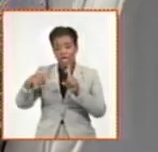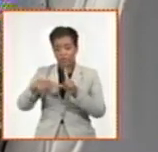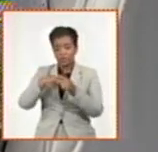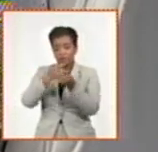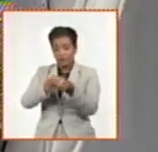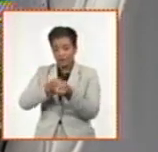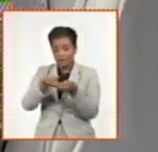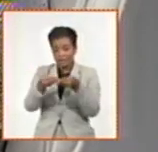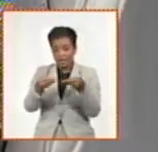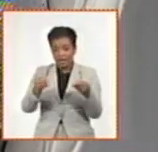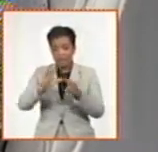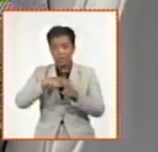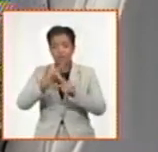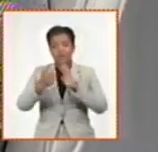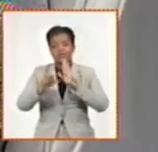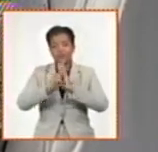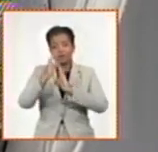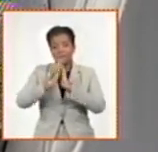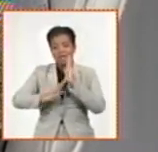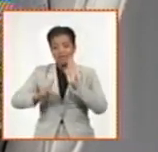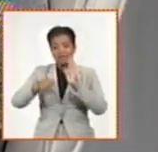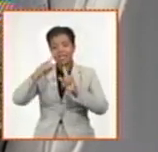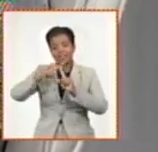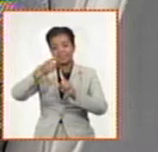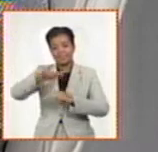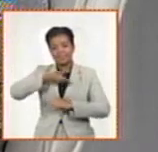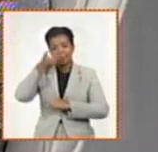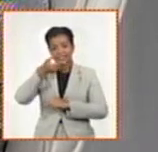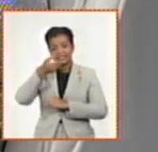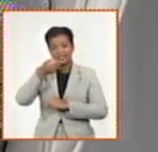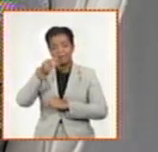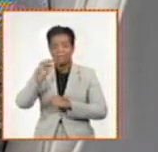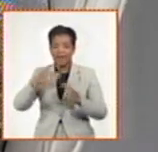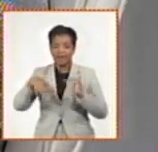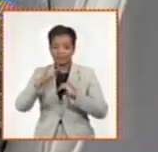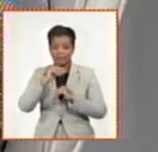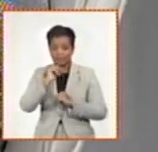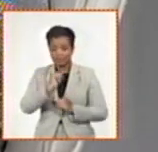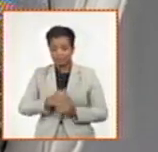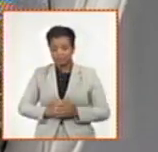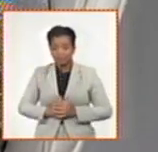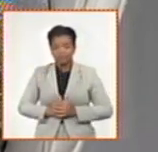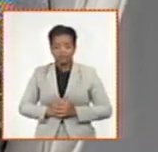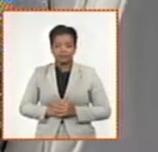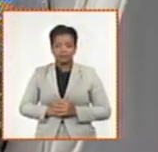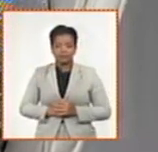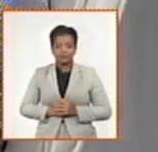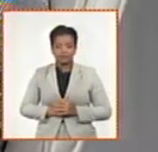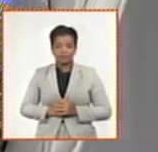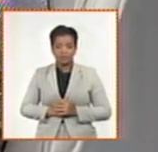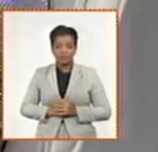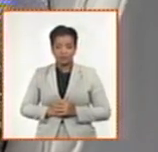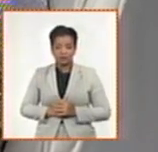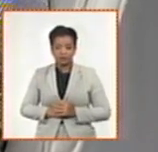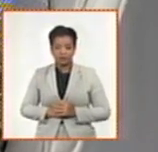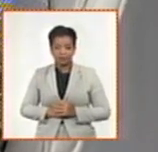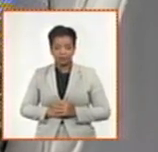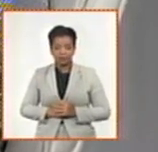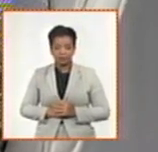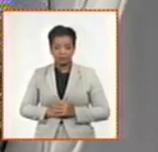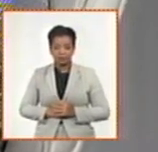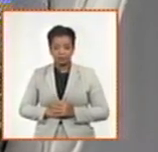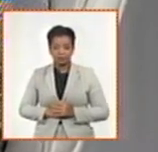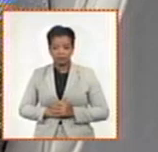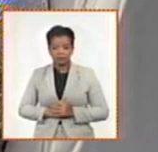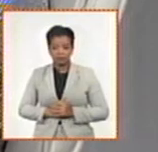estudiamos la licenciatura y bueno, el mes que viene debo defender la tesis y la maestría en agroecología. Es la idea. Teniendo en cuenta